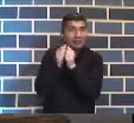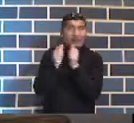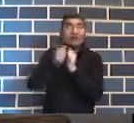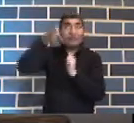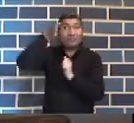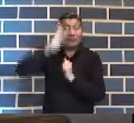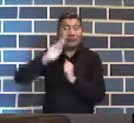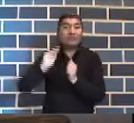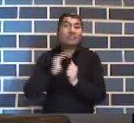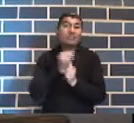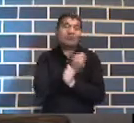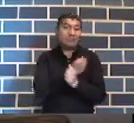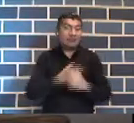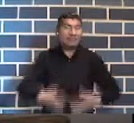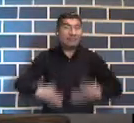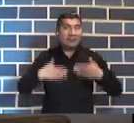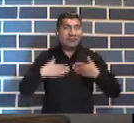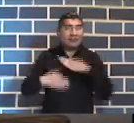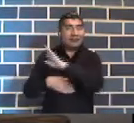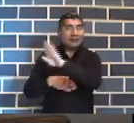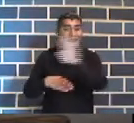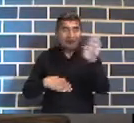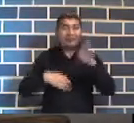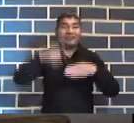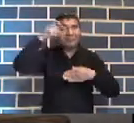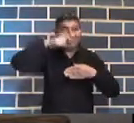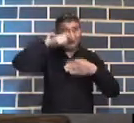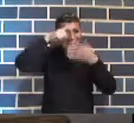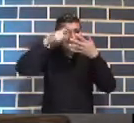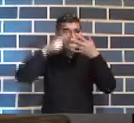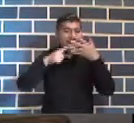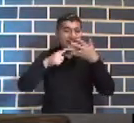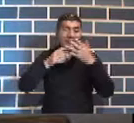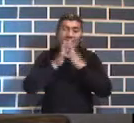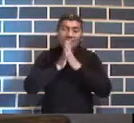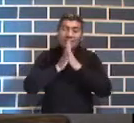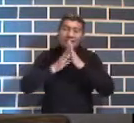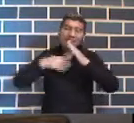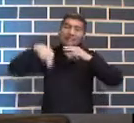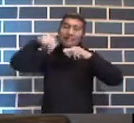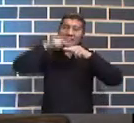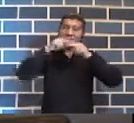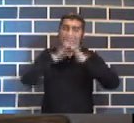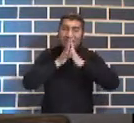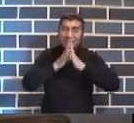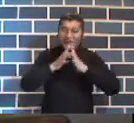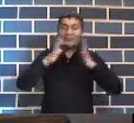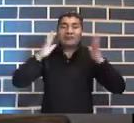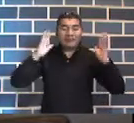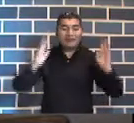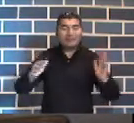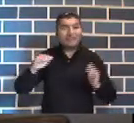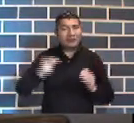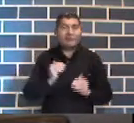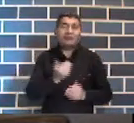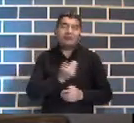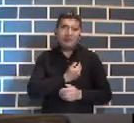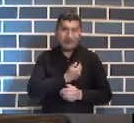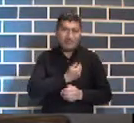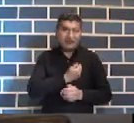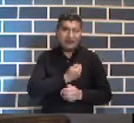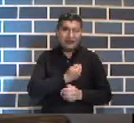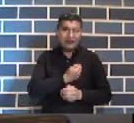y sobre sus necesidades es más alta más amplia que las nuestras